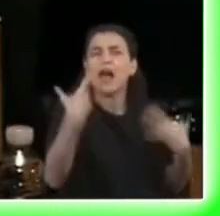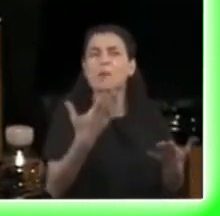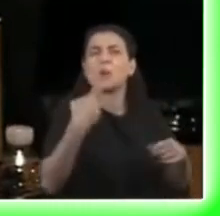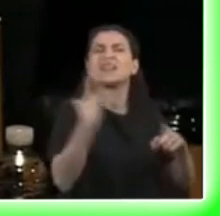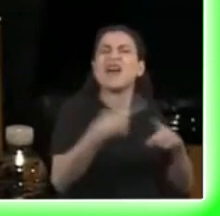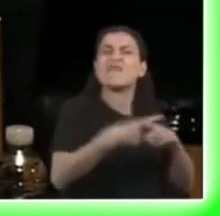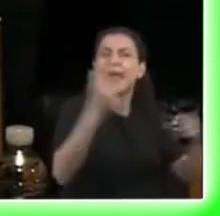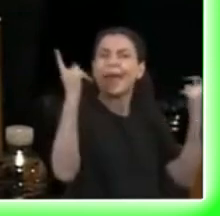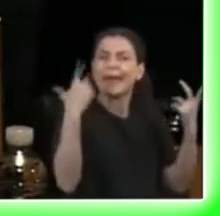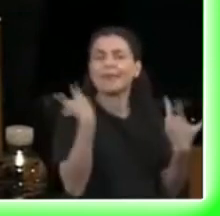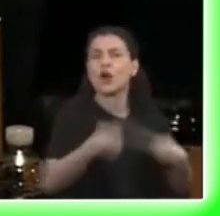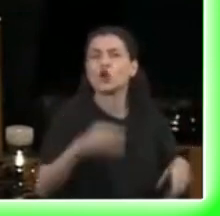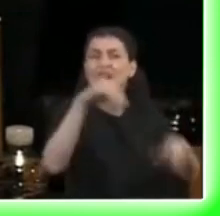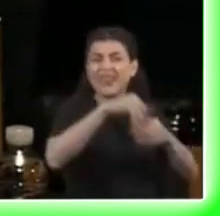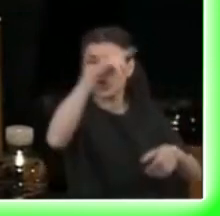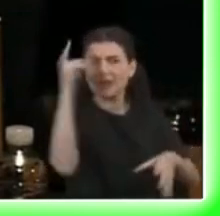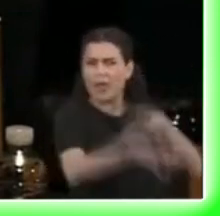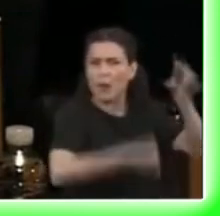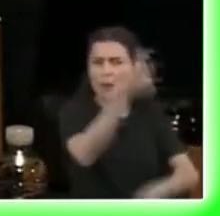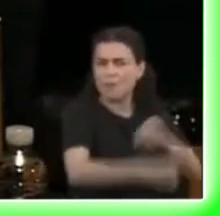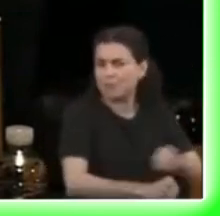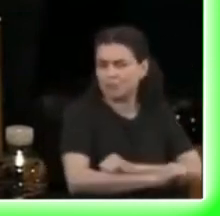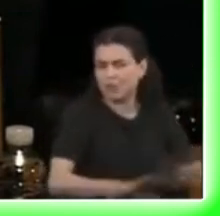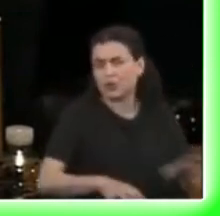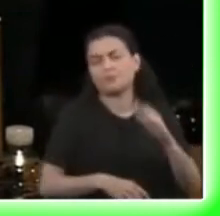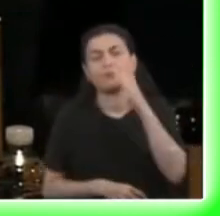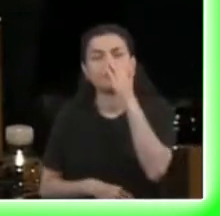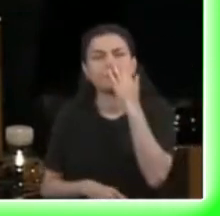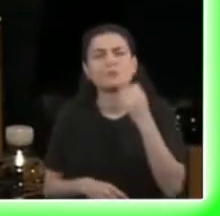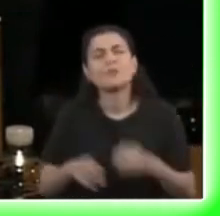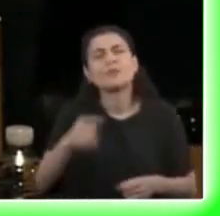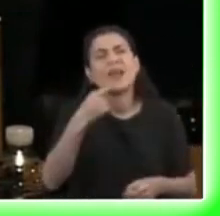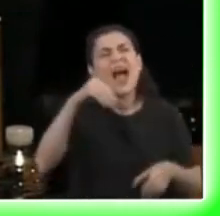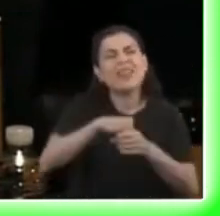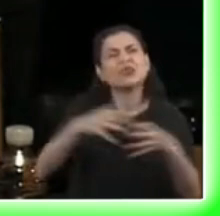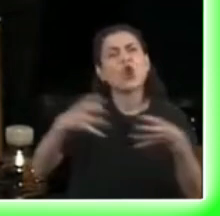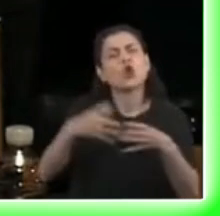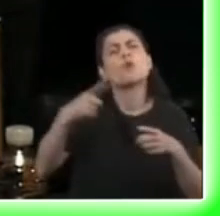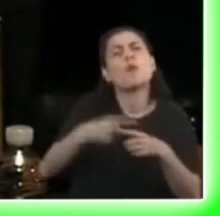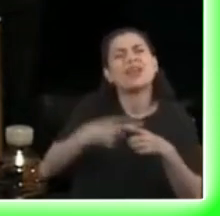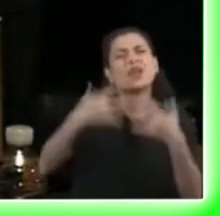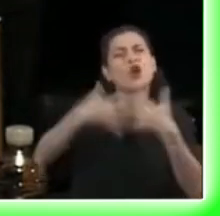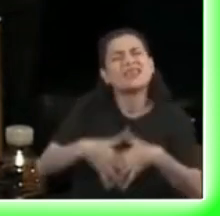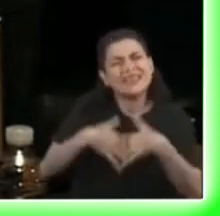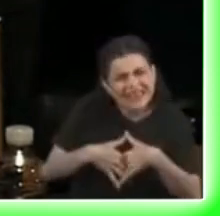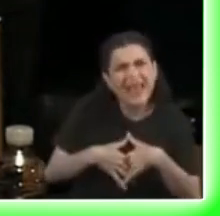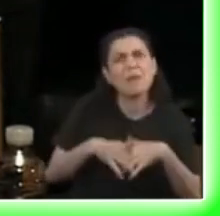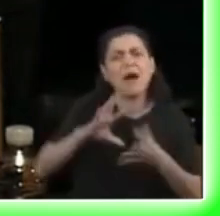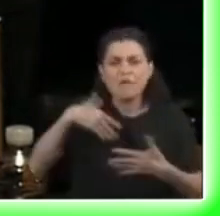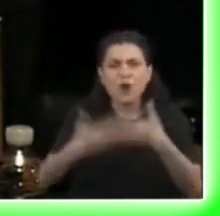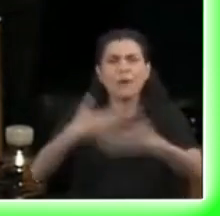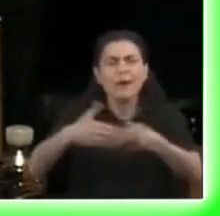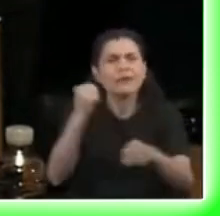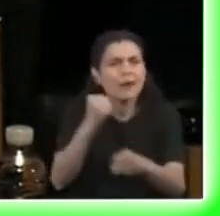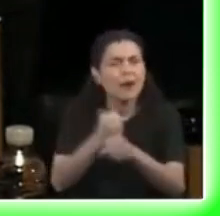invitados. Tiene que entenderse de una vez que el sistema de privilegios de la política y el empobrecimiento del resto de la sociedad son las